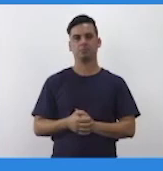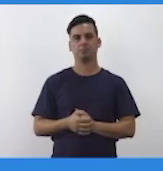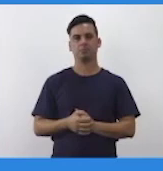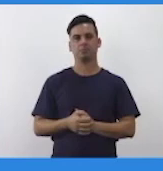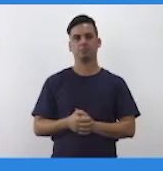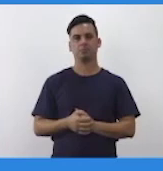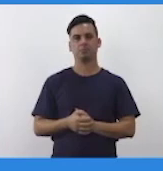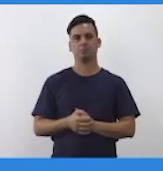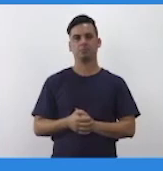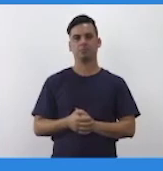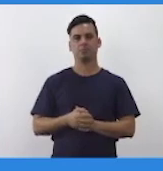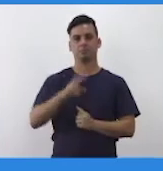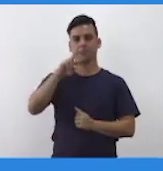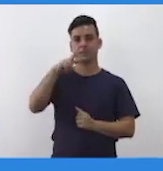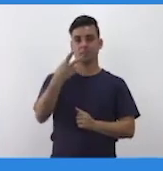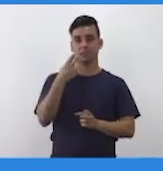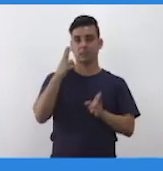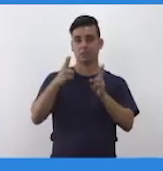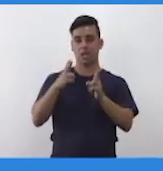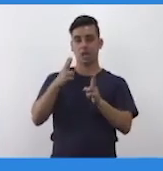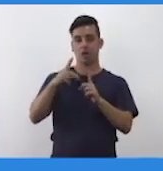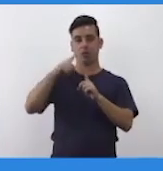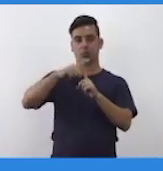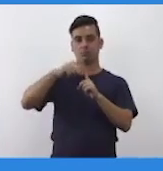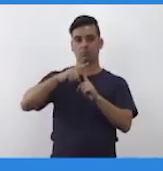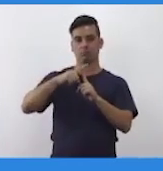Como segunda actividad